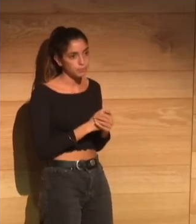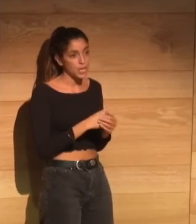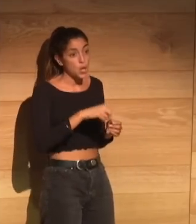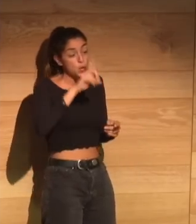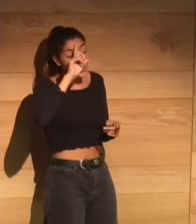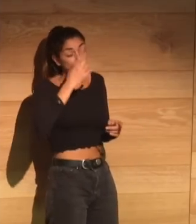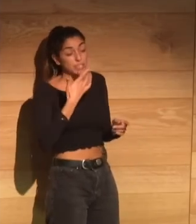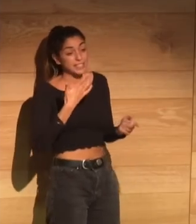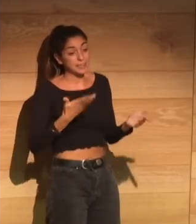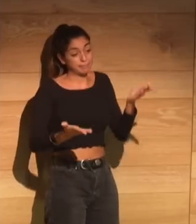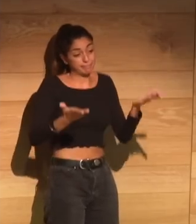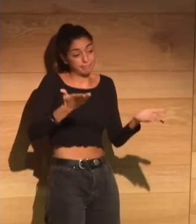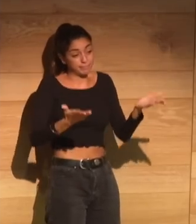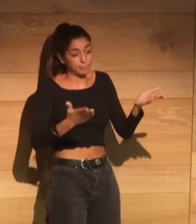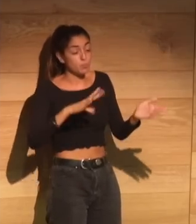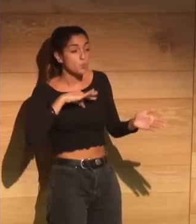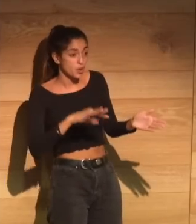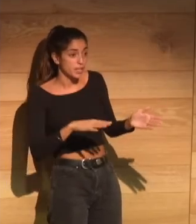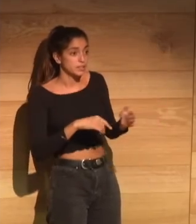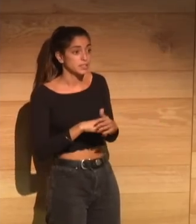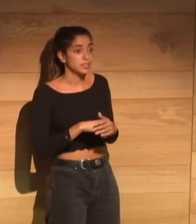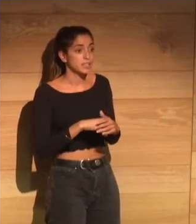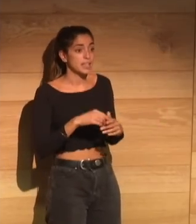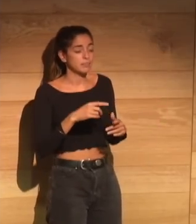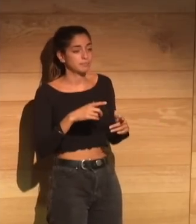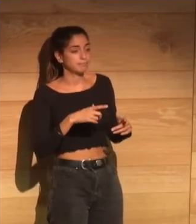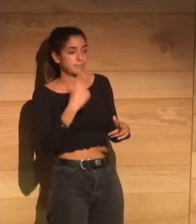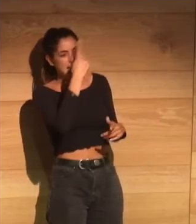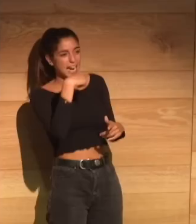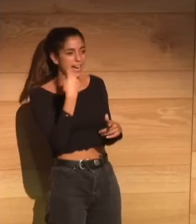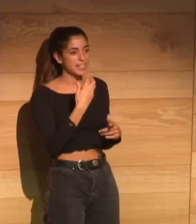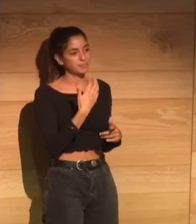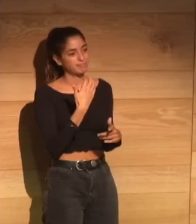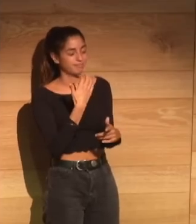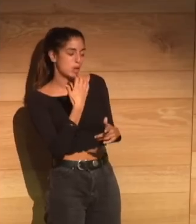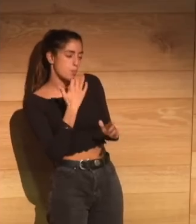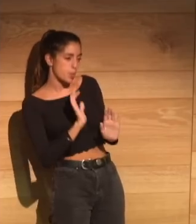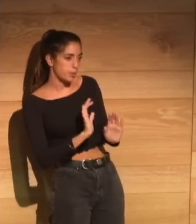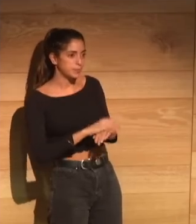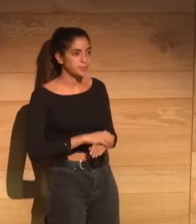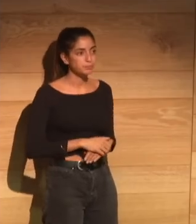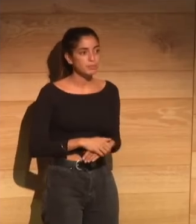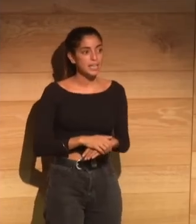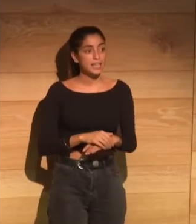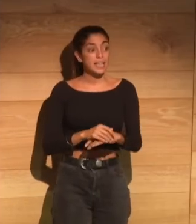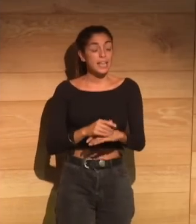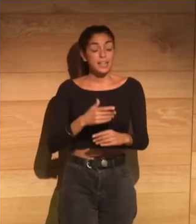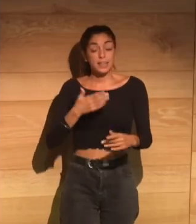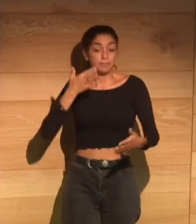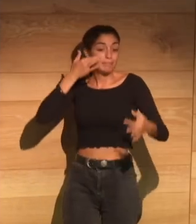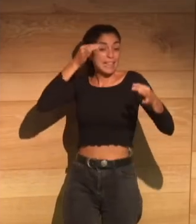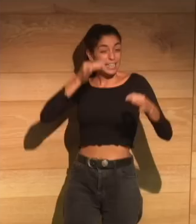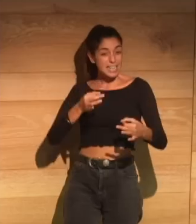un equivalente exacto. No has puesto cara de viñeta cuando has dicho memes, creo. Representación teórica de la